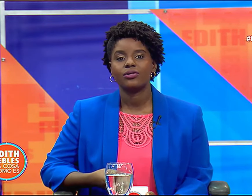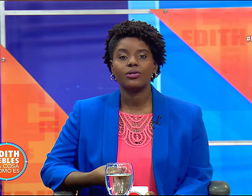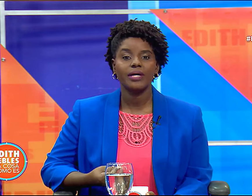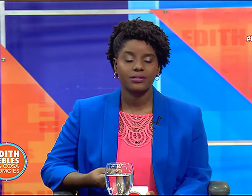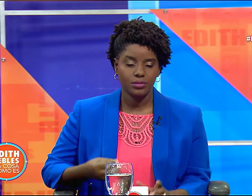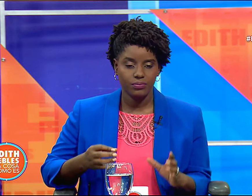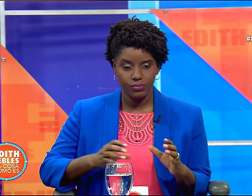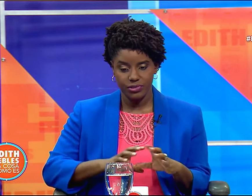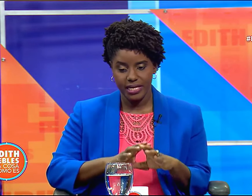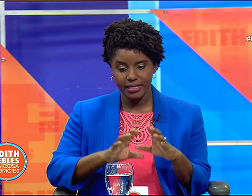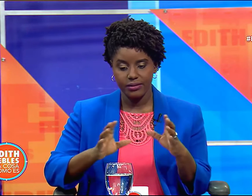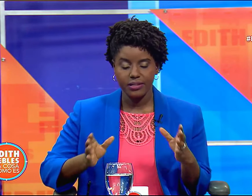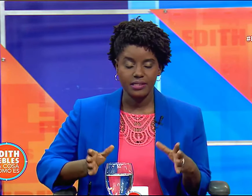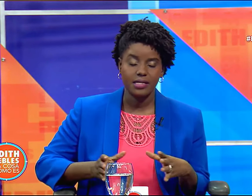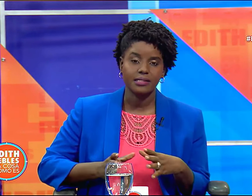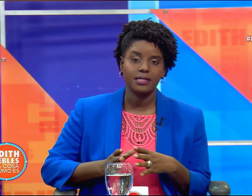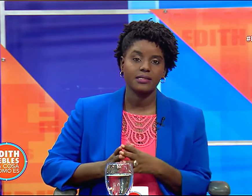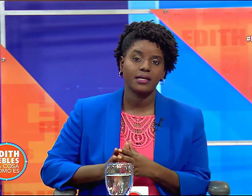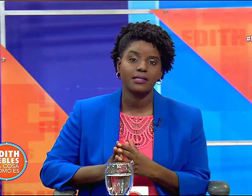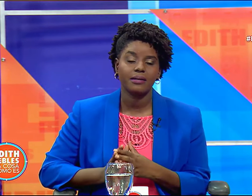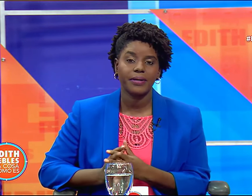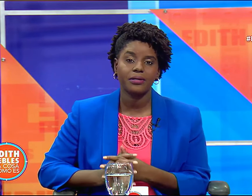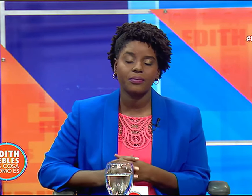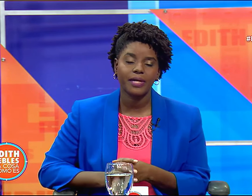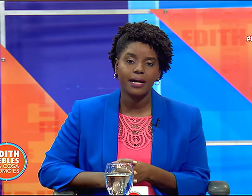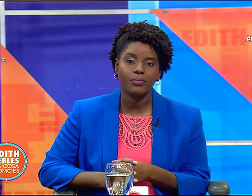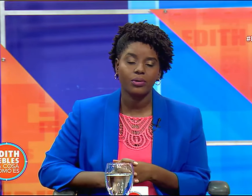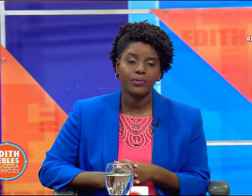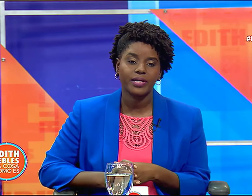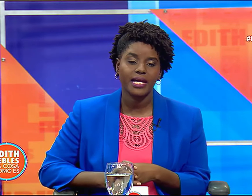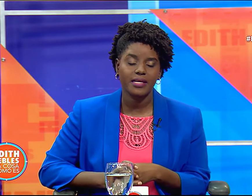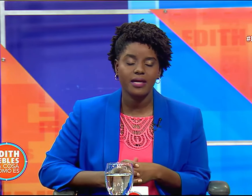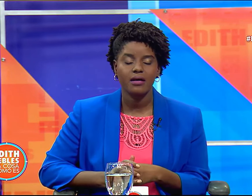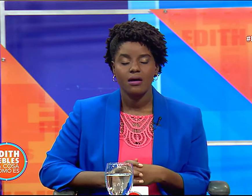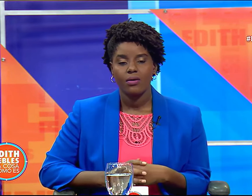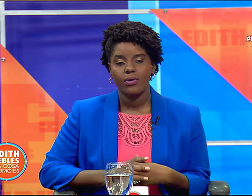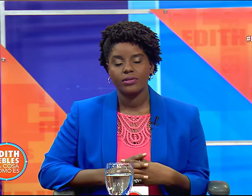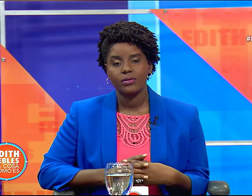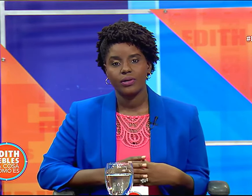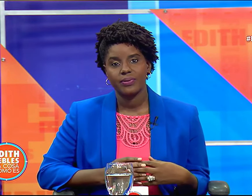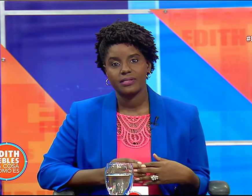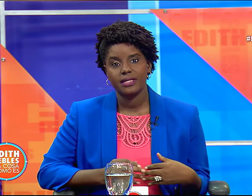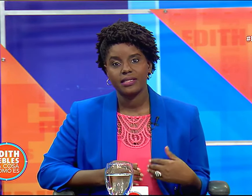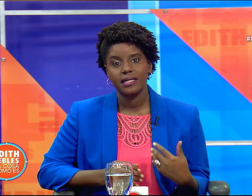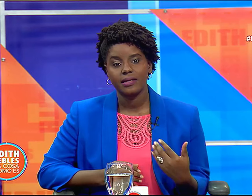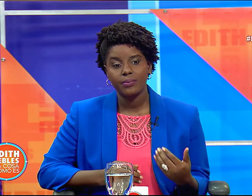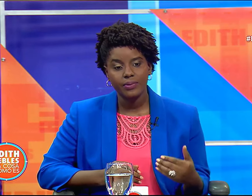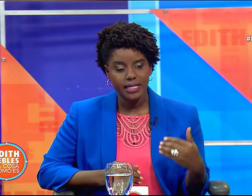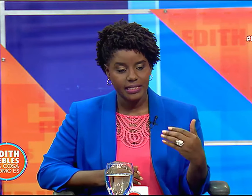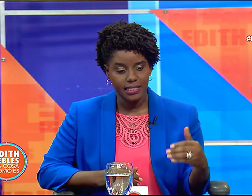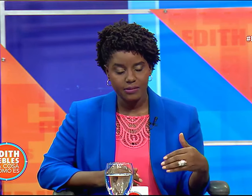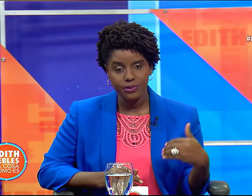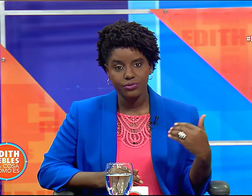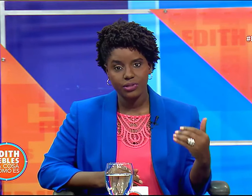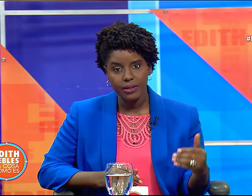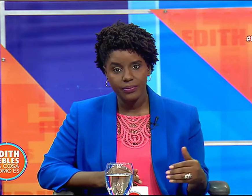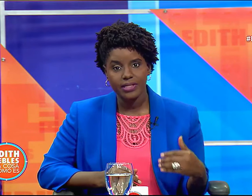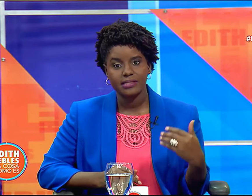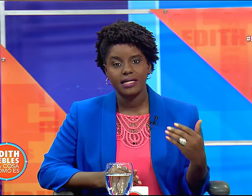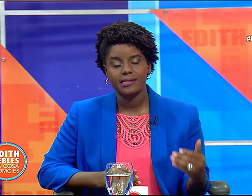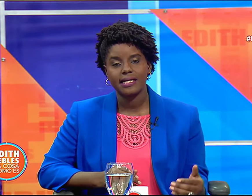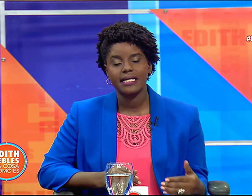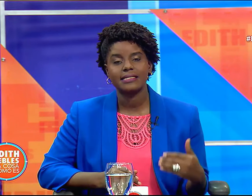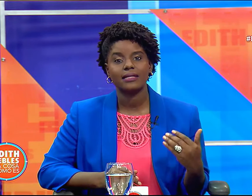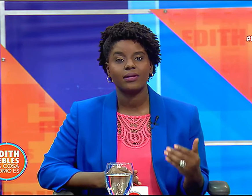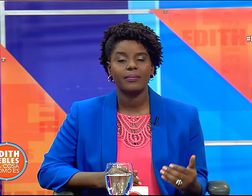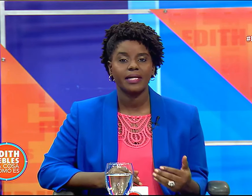A todo esto, o sea, hice hacer ese pequeño preámbulo porque ayer, cuando el presidente de la República, ya después de un tiempo de